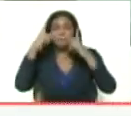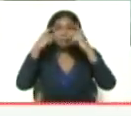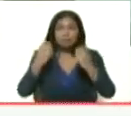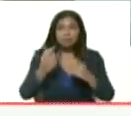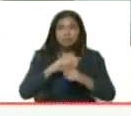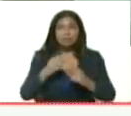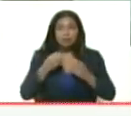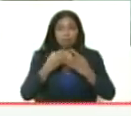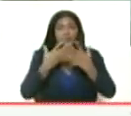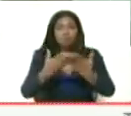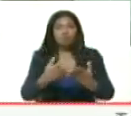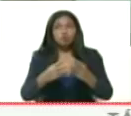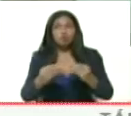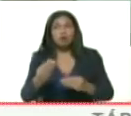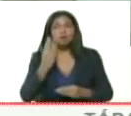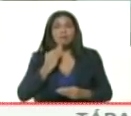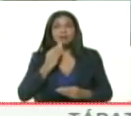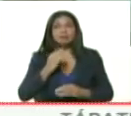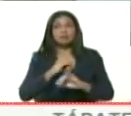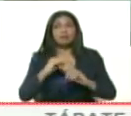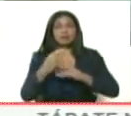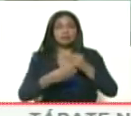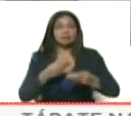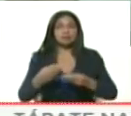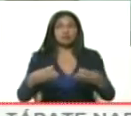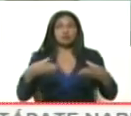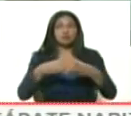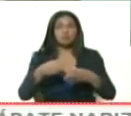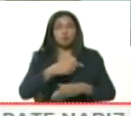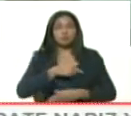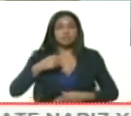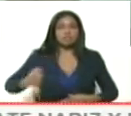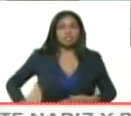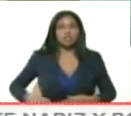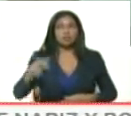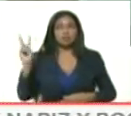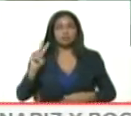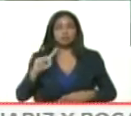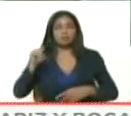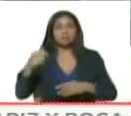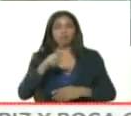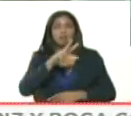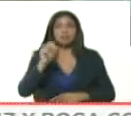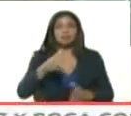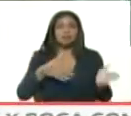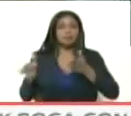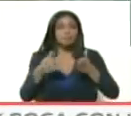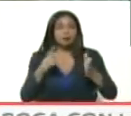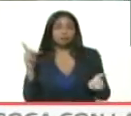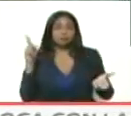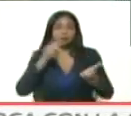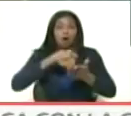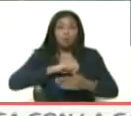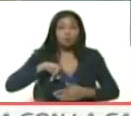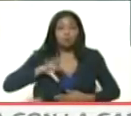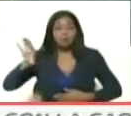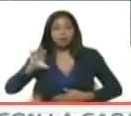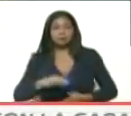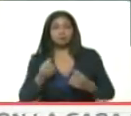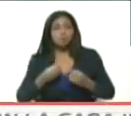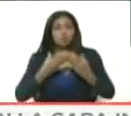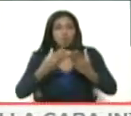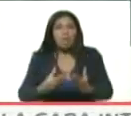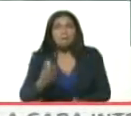ha expresado toda la experiencia que ha realizado la delegación china en Venezuela desde el pasado 30 de marzo cuando arribaron a nuestro país. Ha